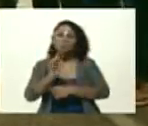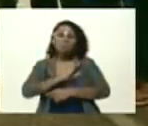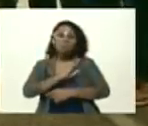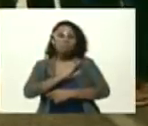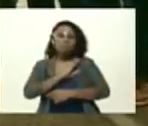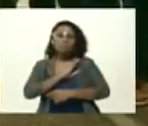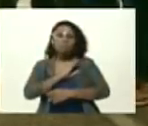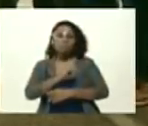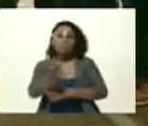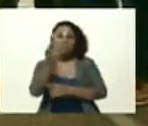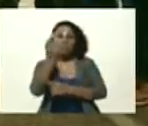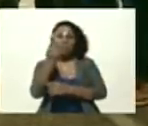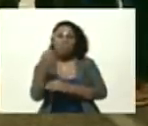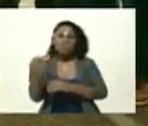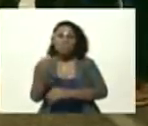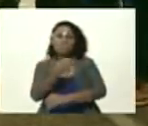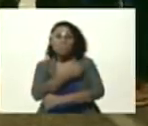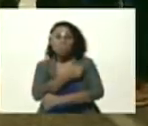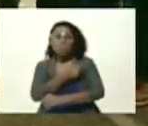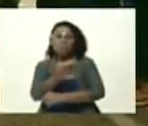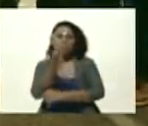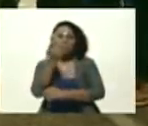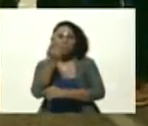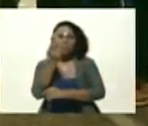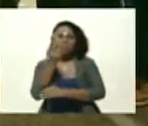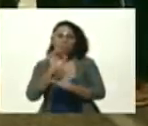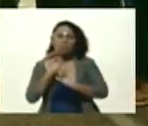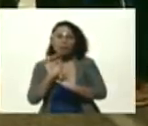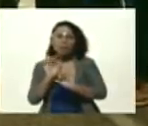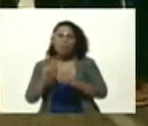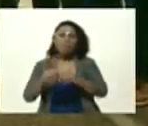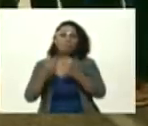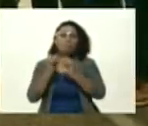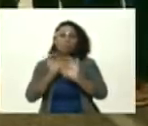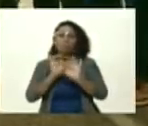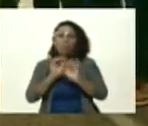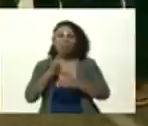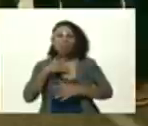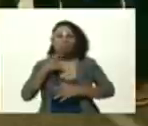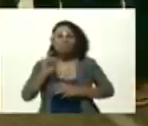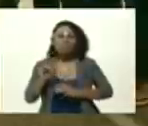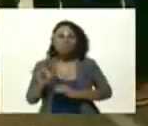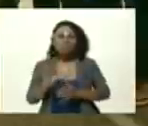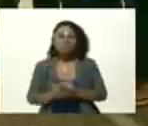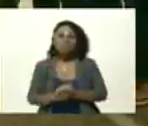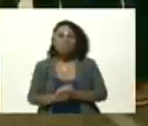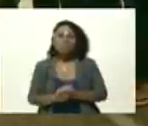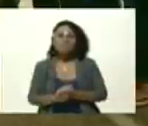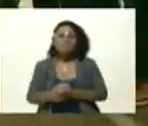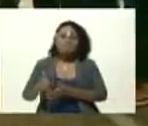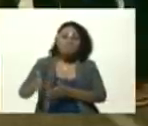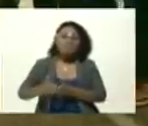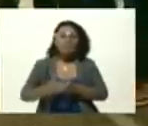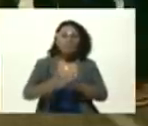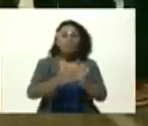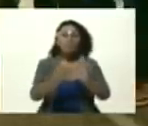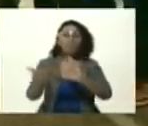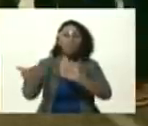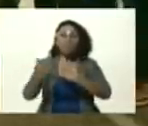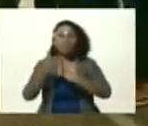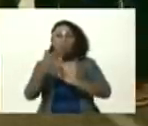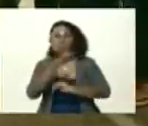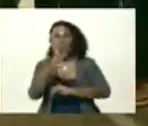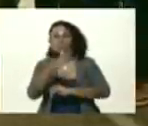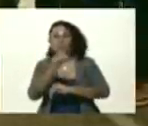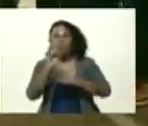fecha ningún lesionado, ningún herido, nada que lamentar. Con respecto a las vías se afectaron